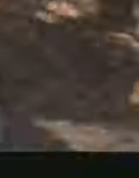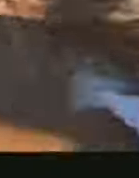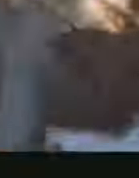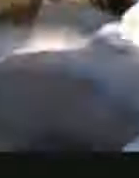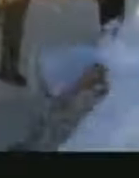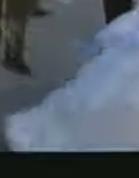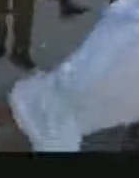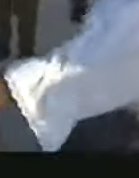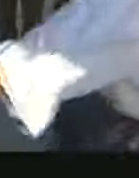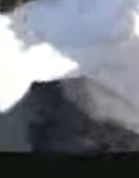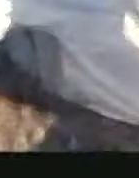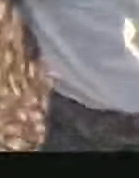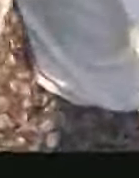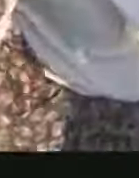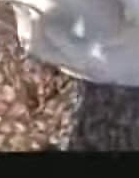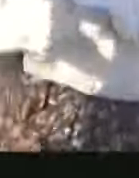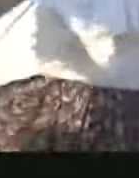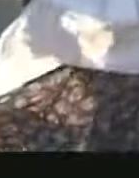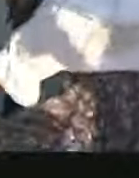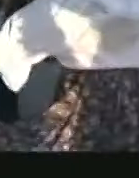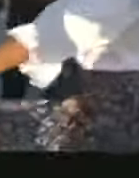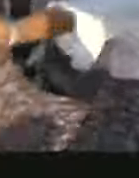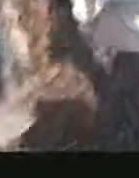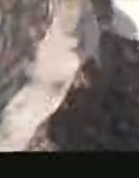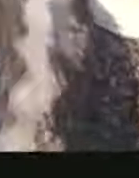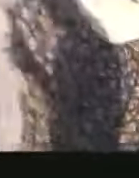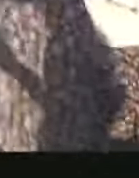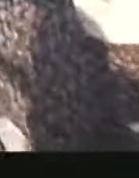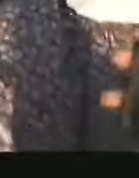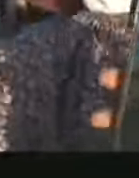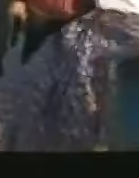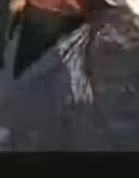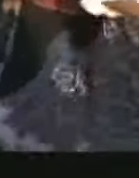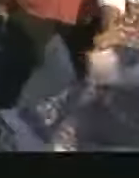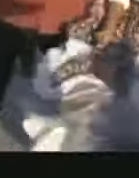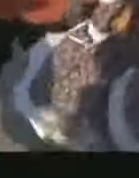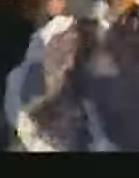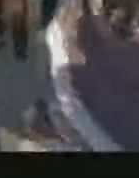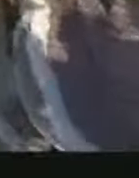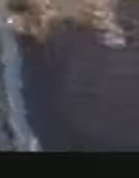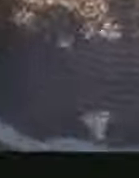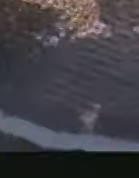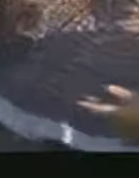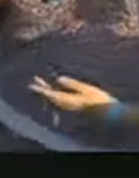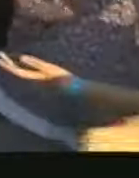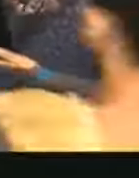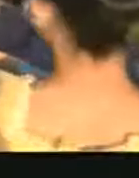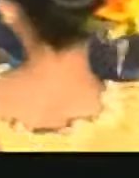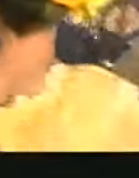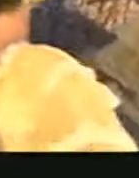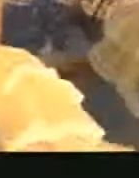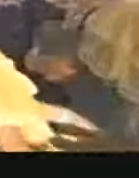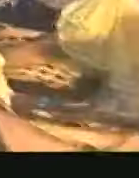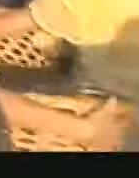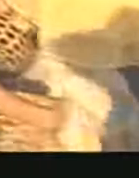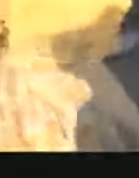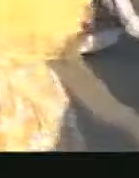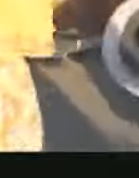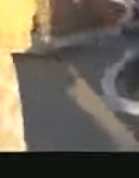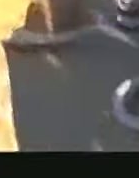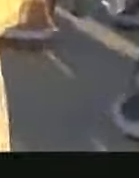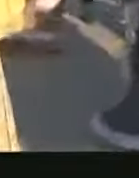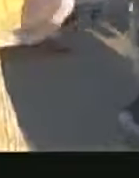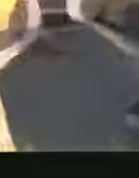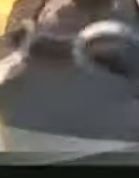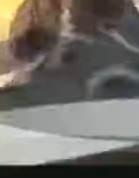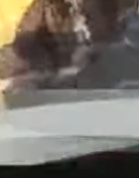el presidente de la República, Nicolás Maduro. Escuchemos parte del ambiente que se vive, la alegría, el recibimiento de los niños y